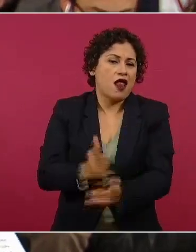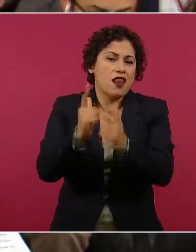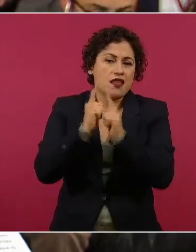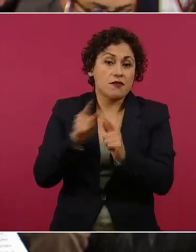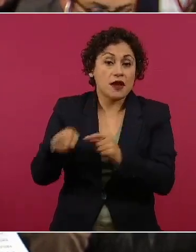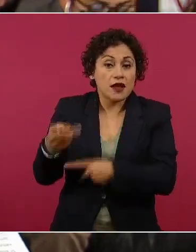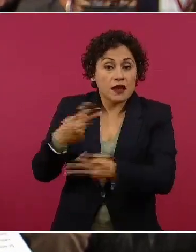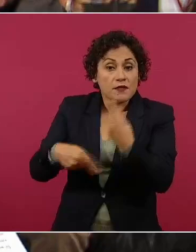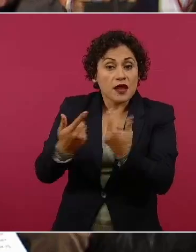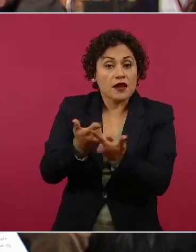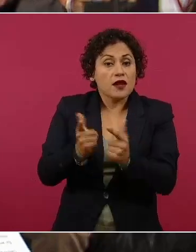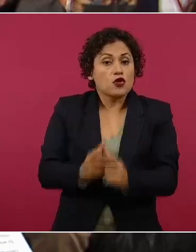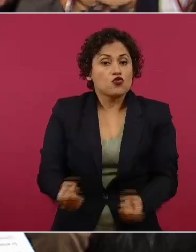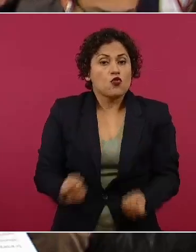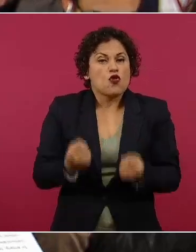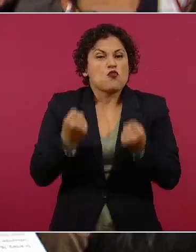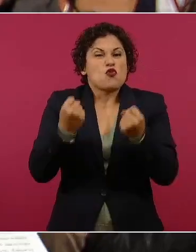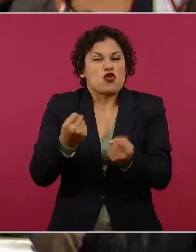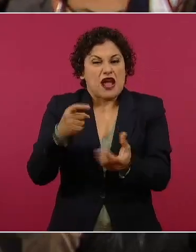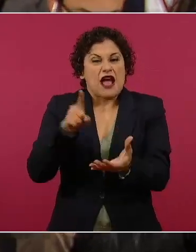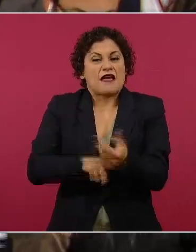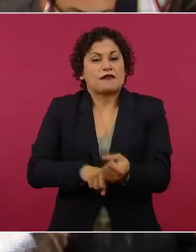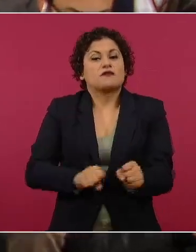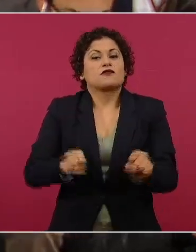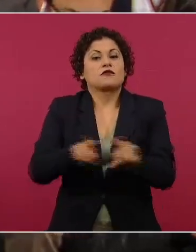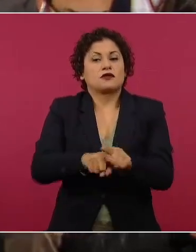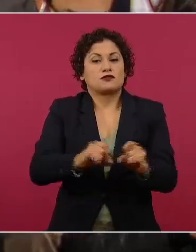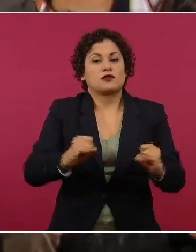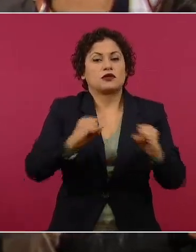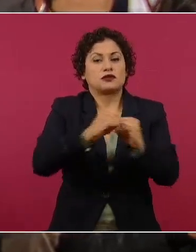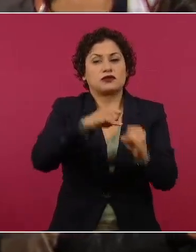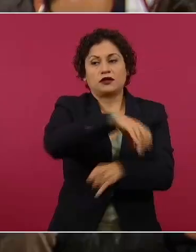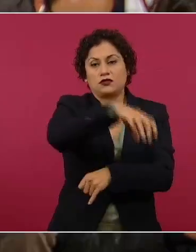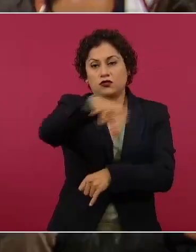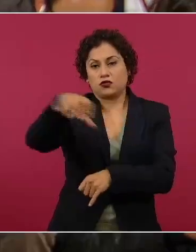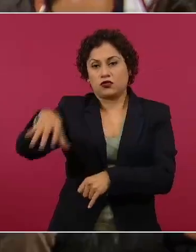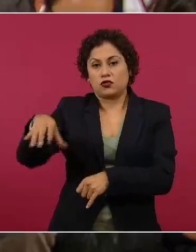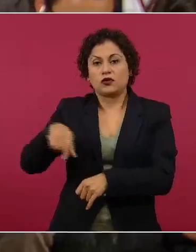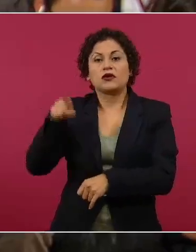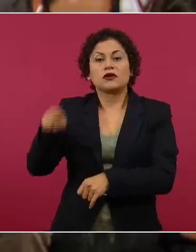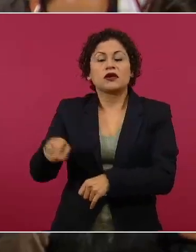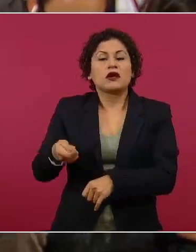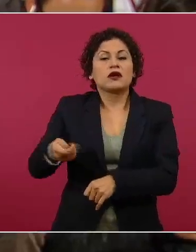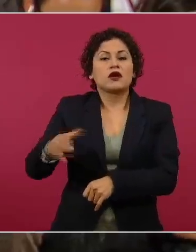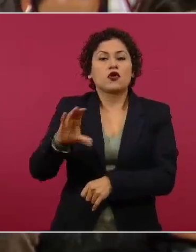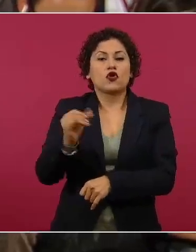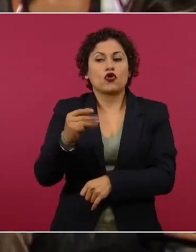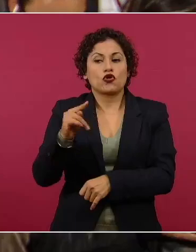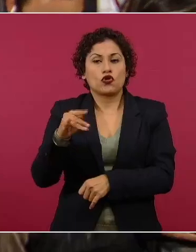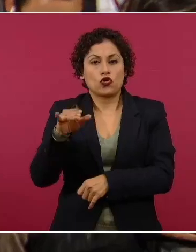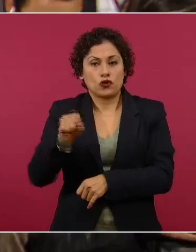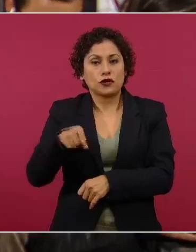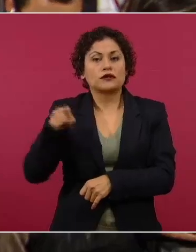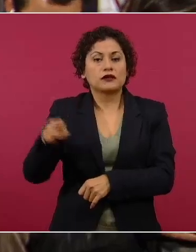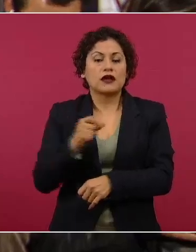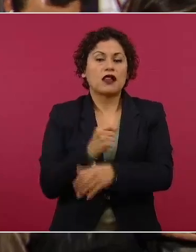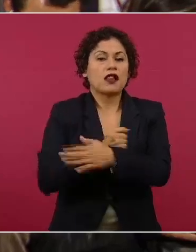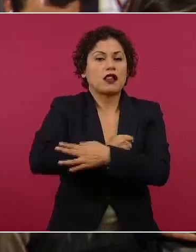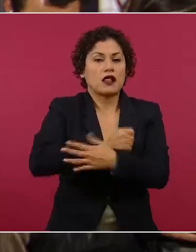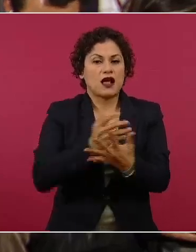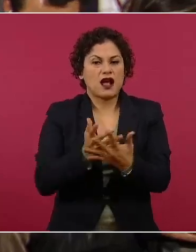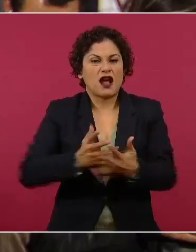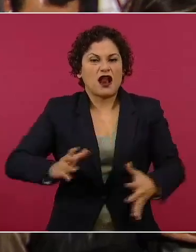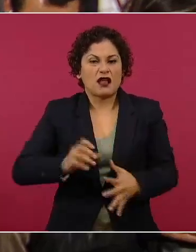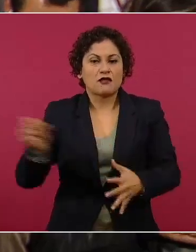poder alternos dentro del corazón de las instituciones, donde fungen como coyotes y ejercen abiertamente el influyentismo y el tráfico